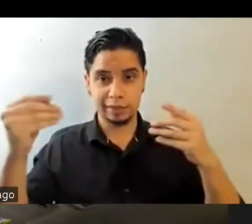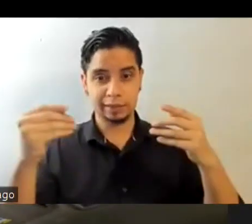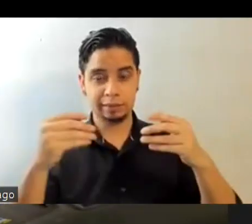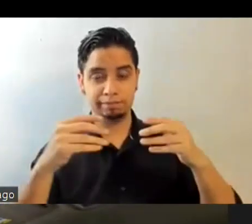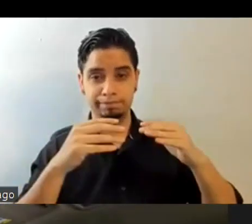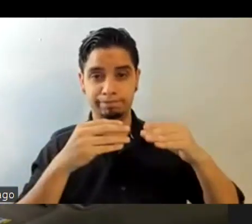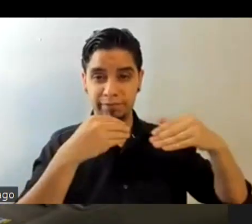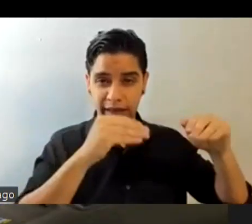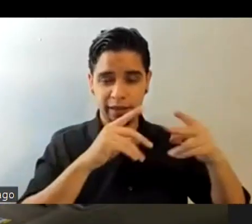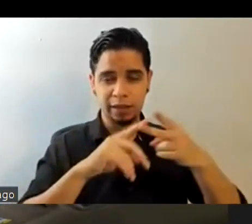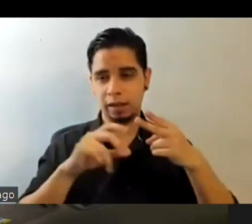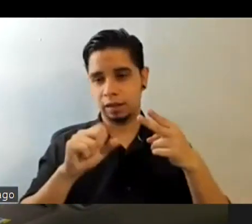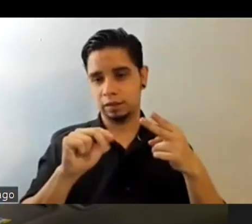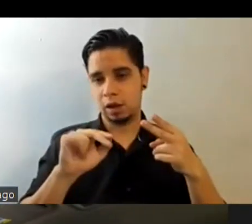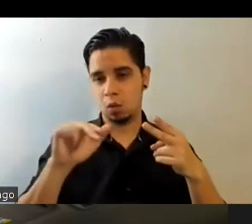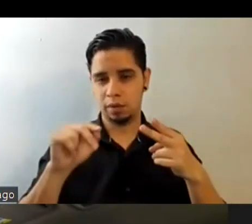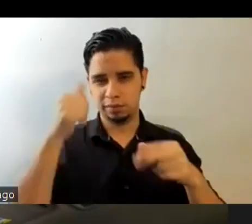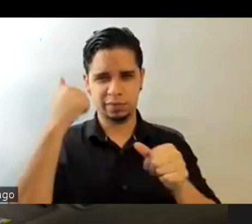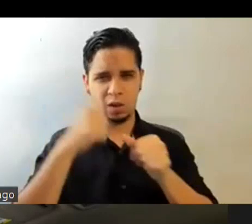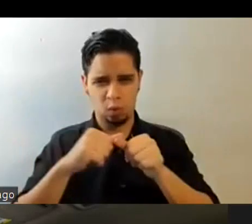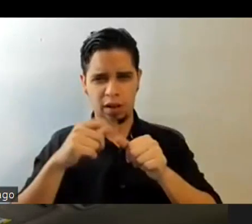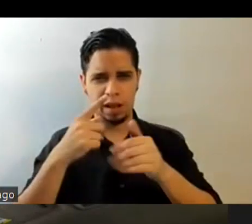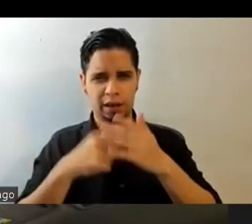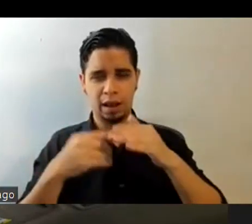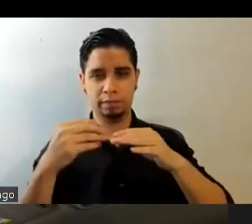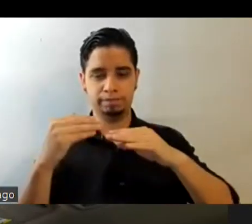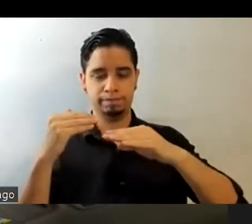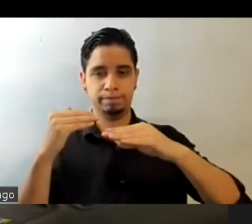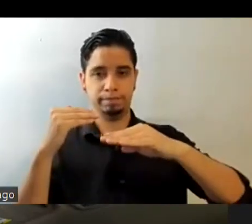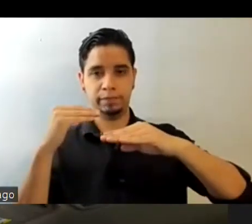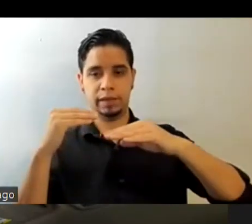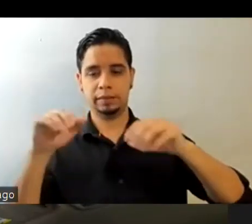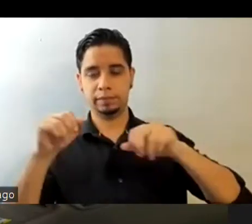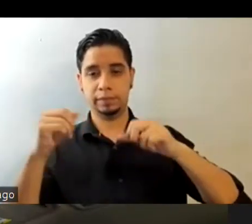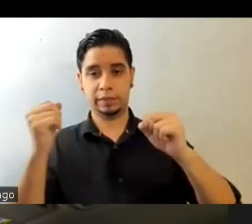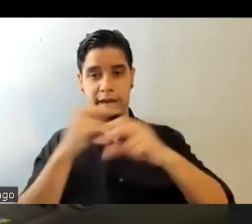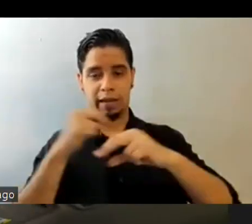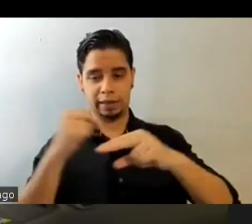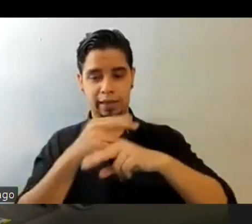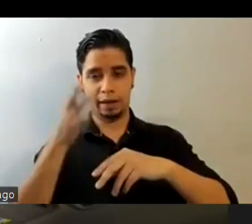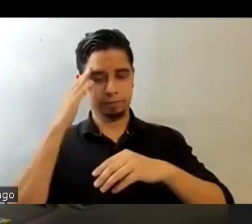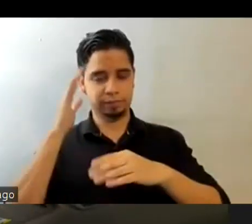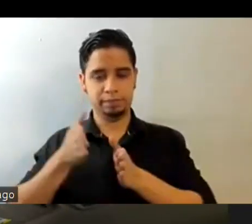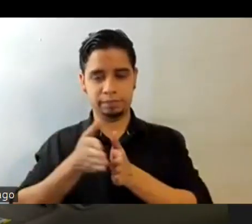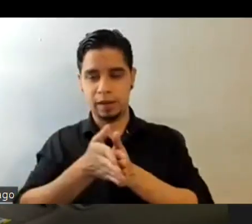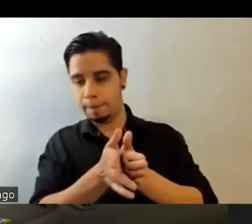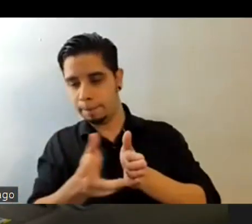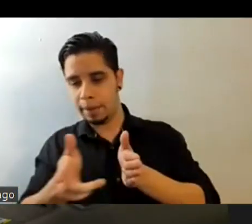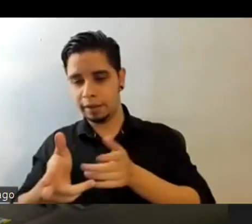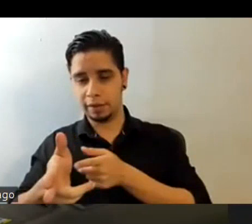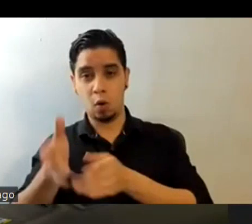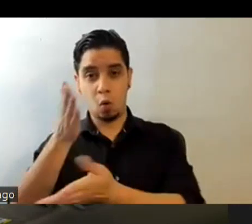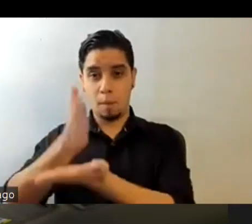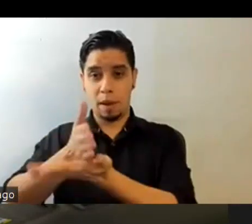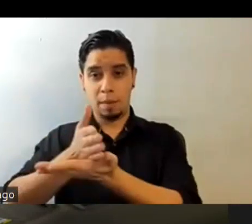te recuerdas que se paraban en los paseos para buscar señal, para hablar por Sí. teléfono. Pues eso también provocaba mucho